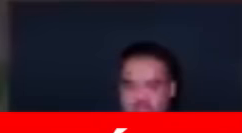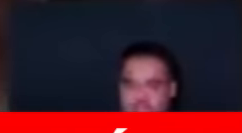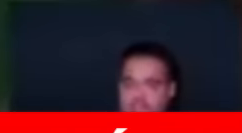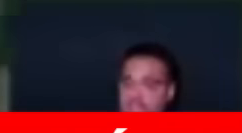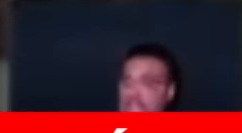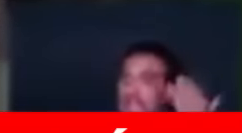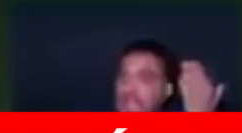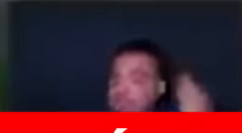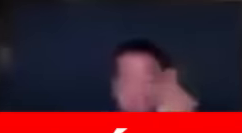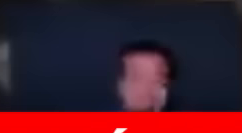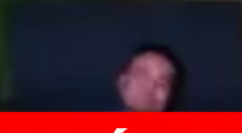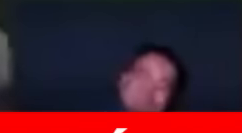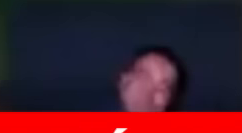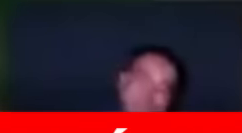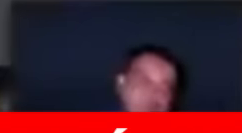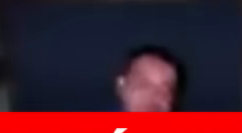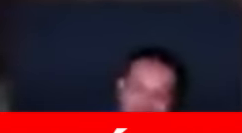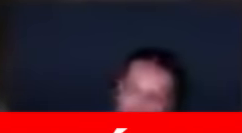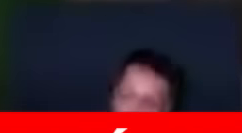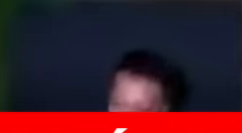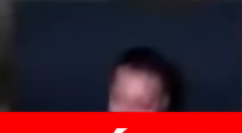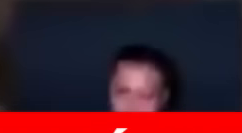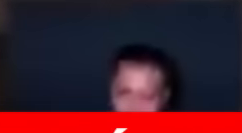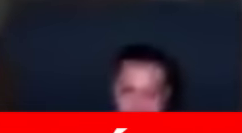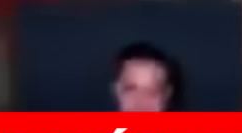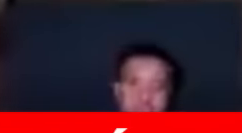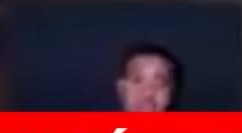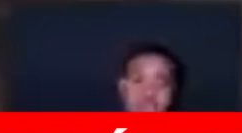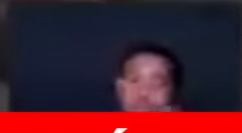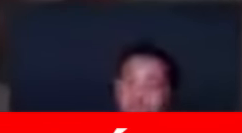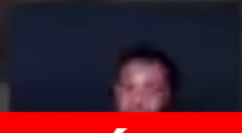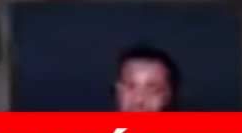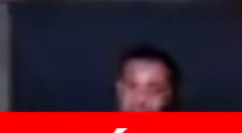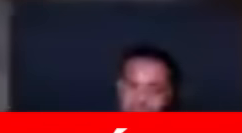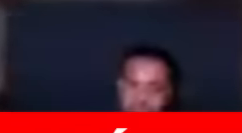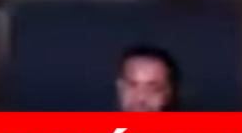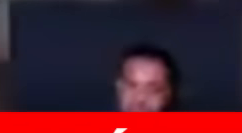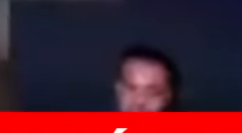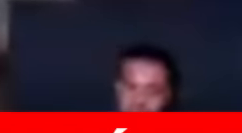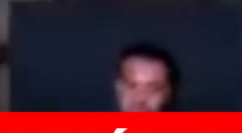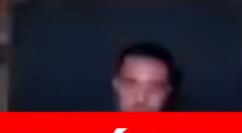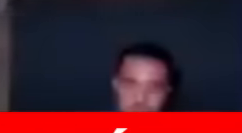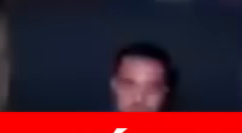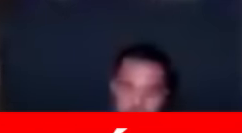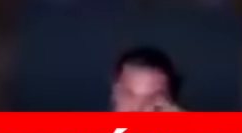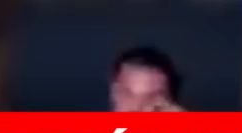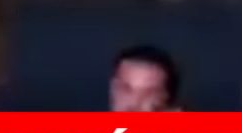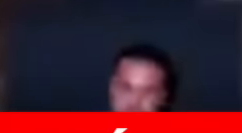Y tercero,